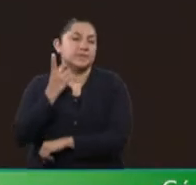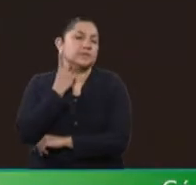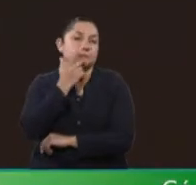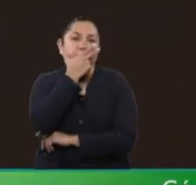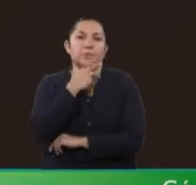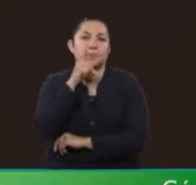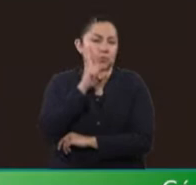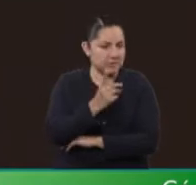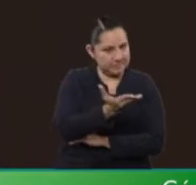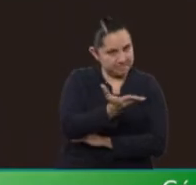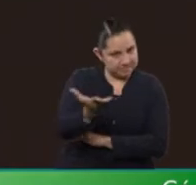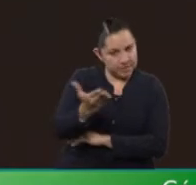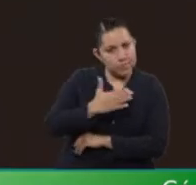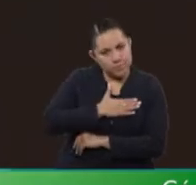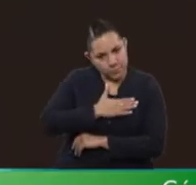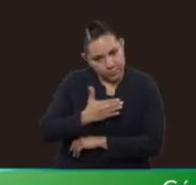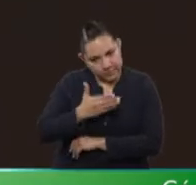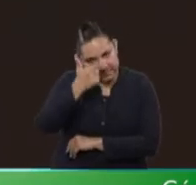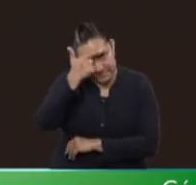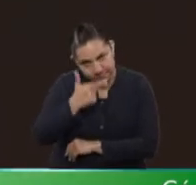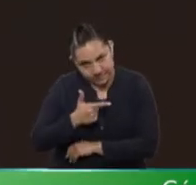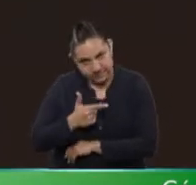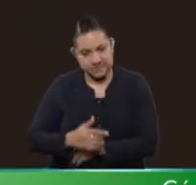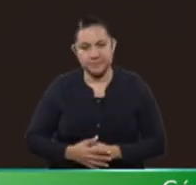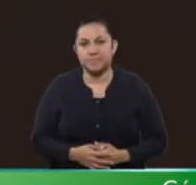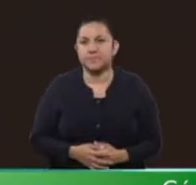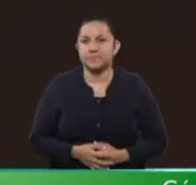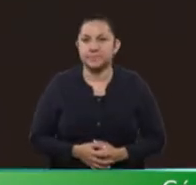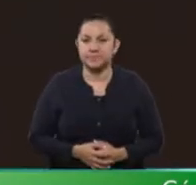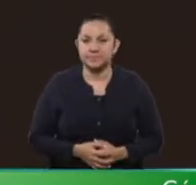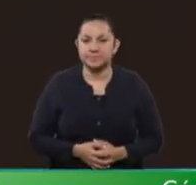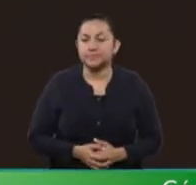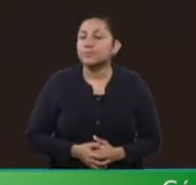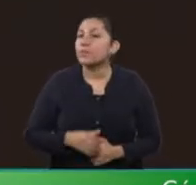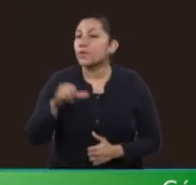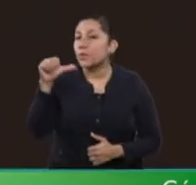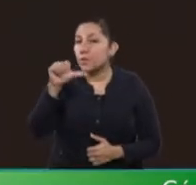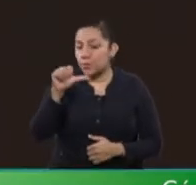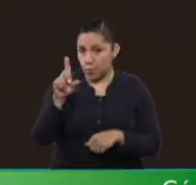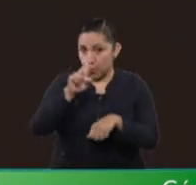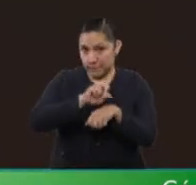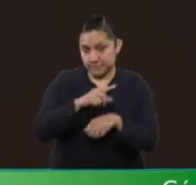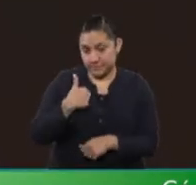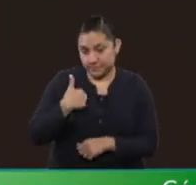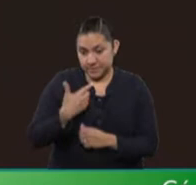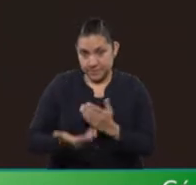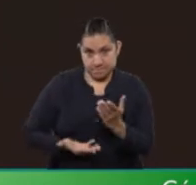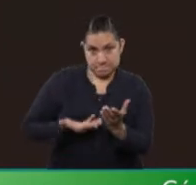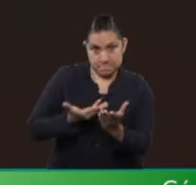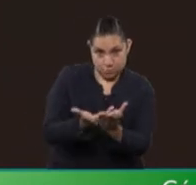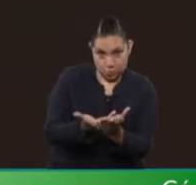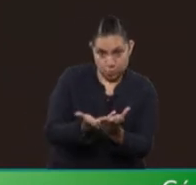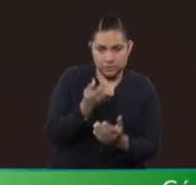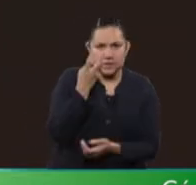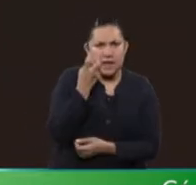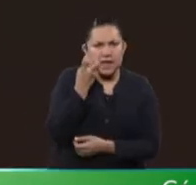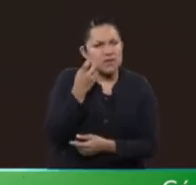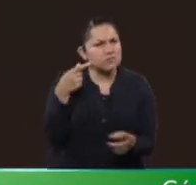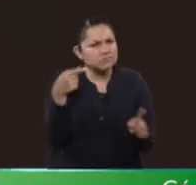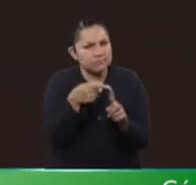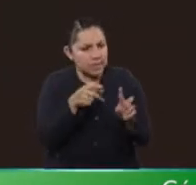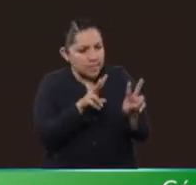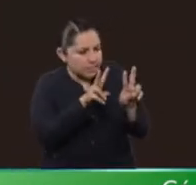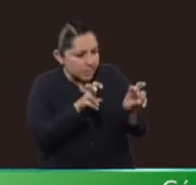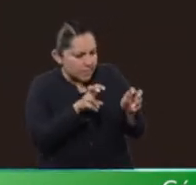legisladores muy buenas noches el día de hoy vengo con una propuesta que no es solo un ajuste técnico es una